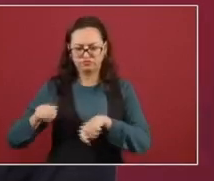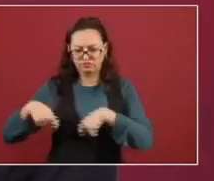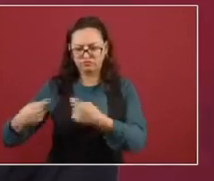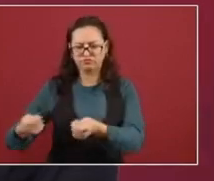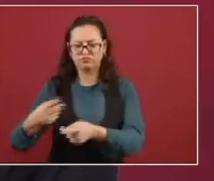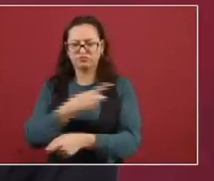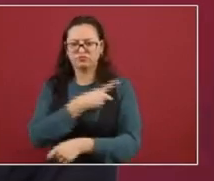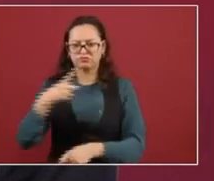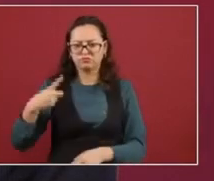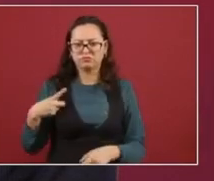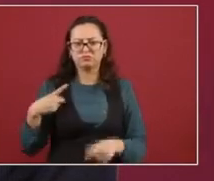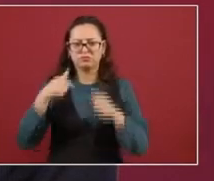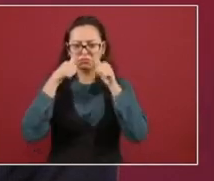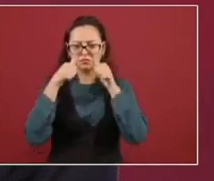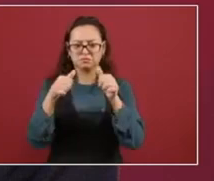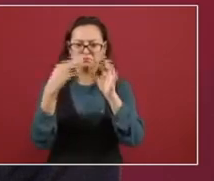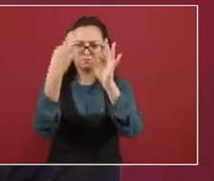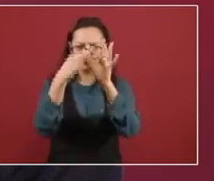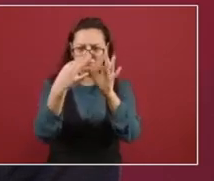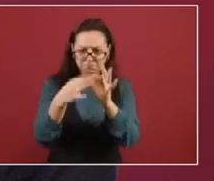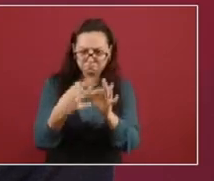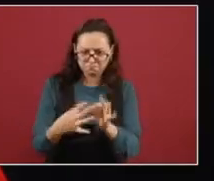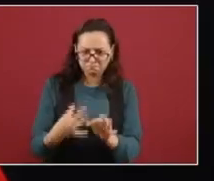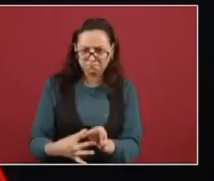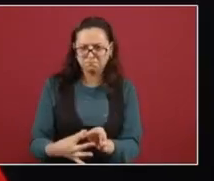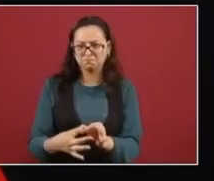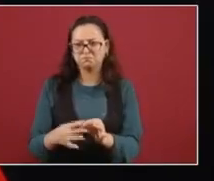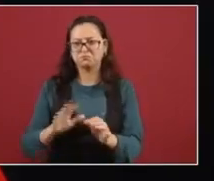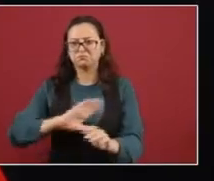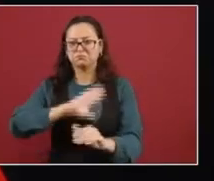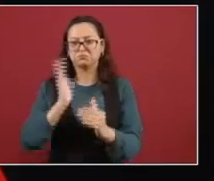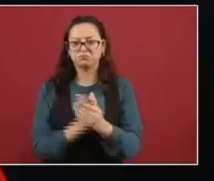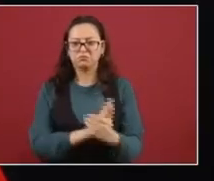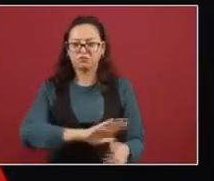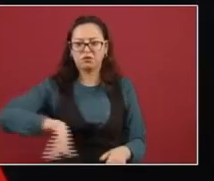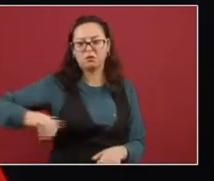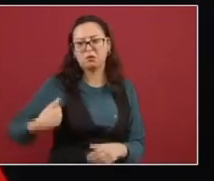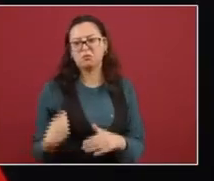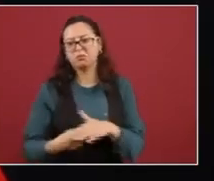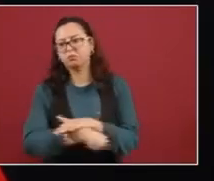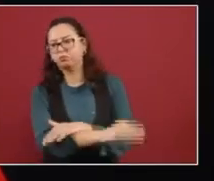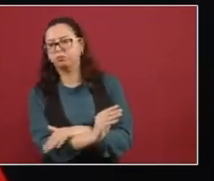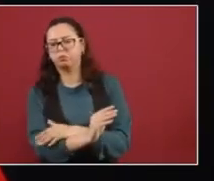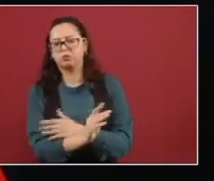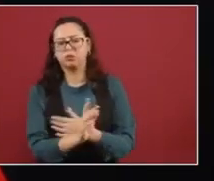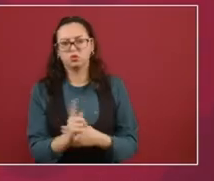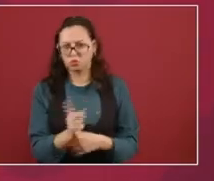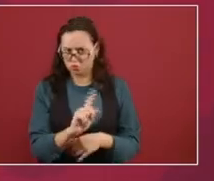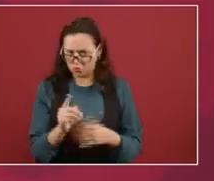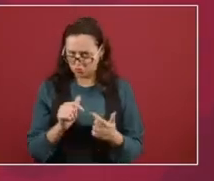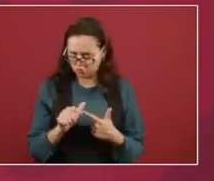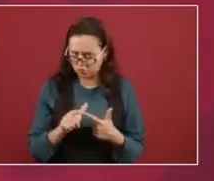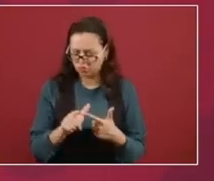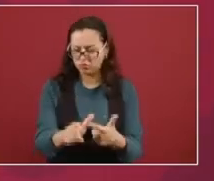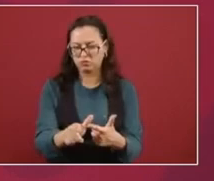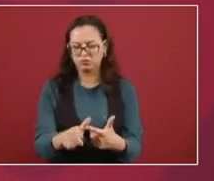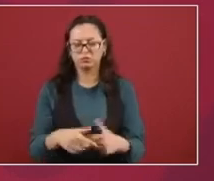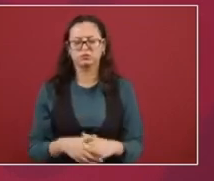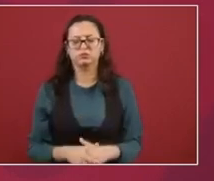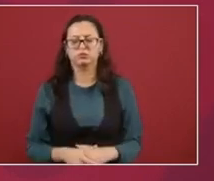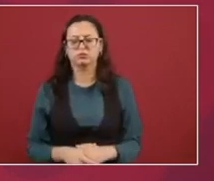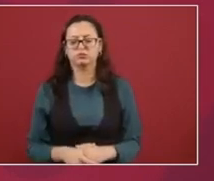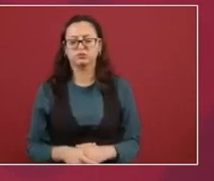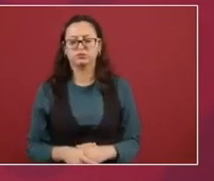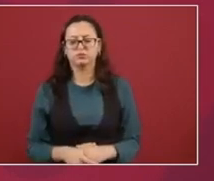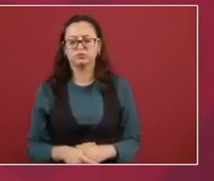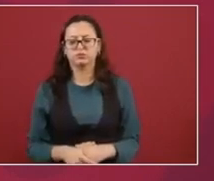competente actúe y no se archiven estas denuncias. Yo